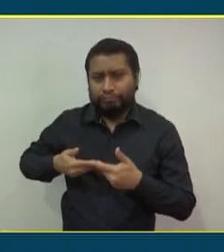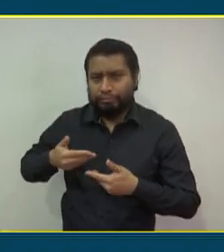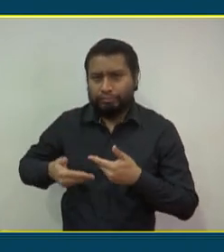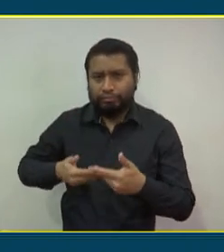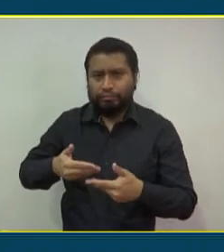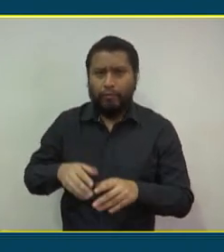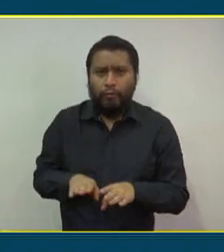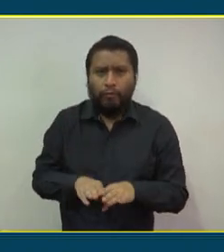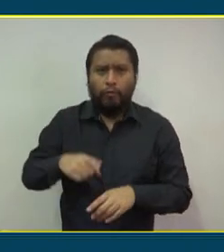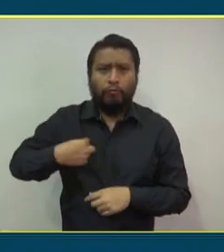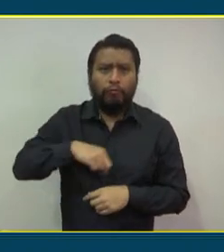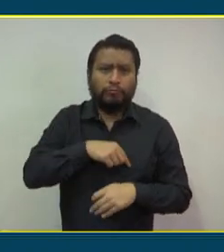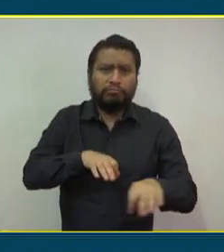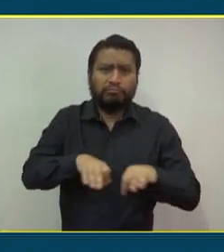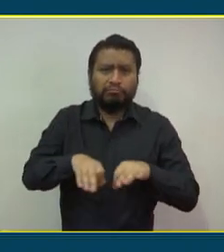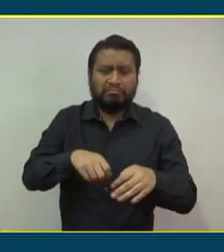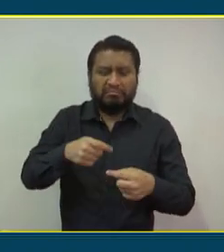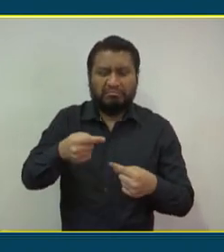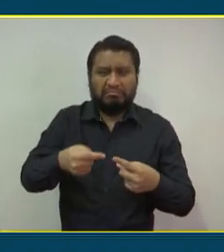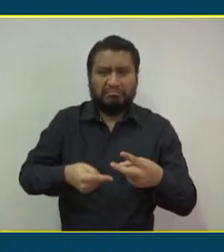los antecedentes con los cuales trabajamos.